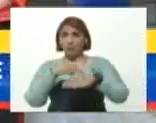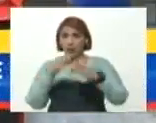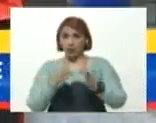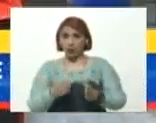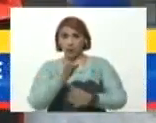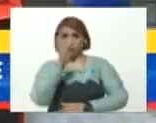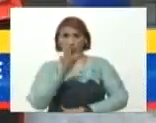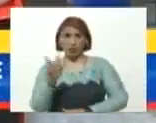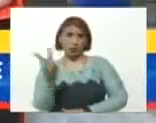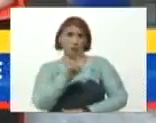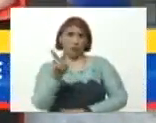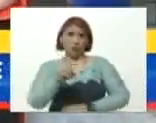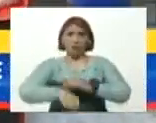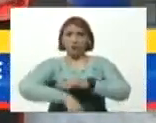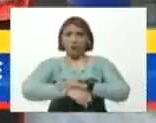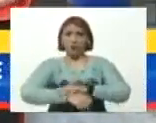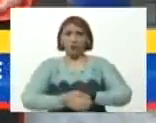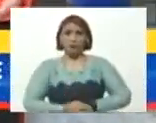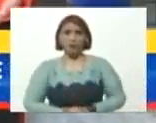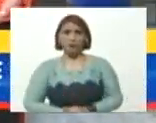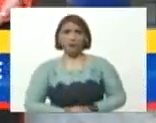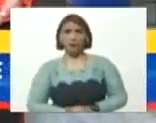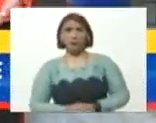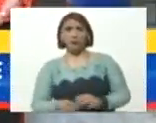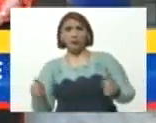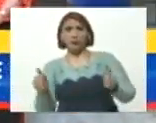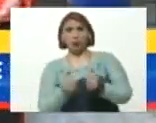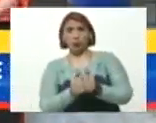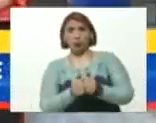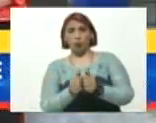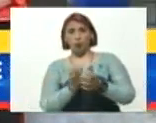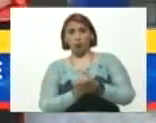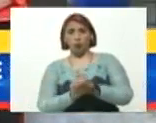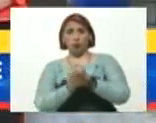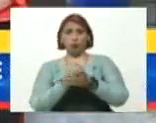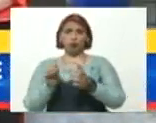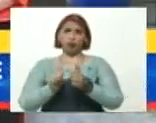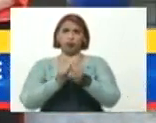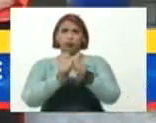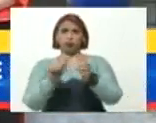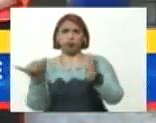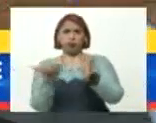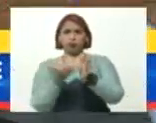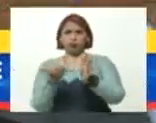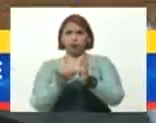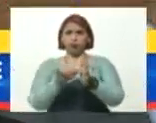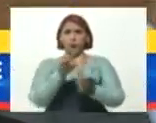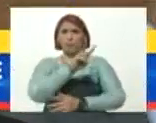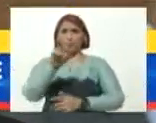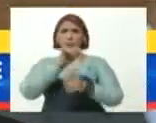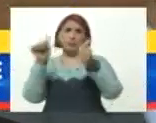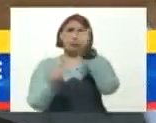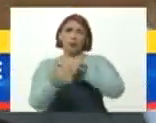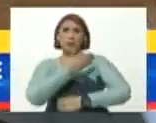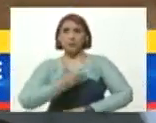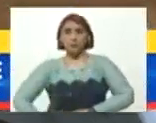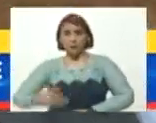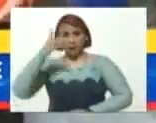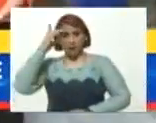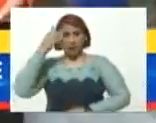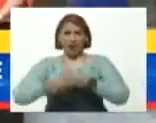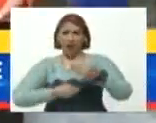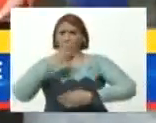Federación Venezolana de Fútbol, con la compañía cercana de la vicepresidenta, que hagamos un